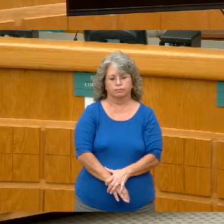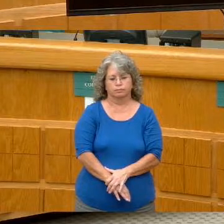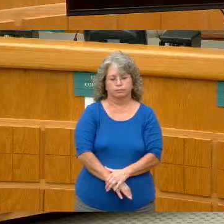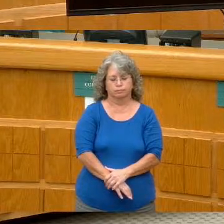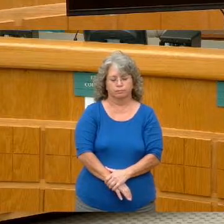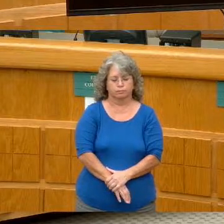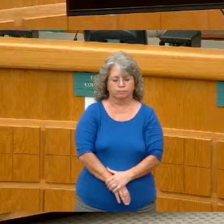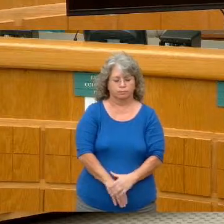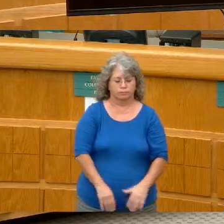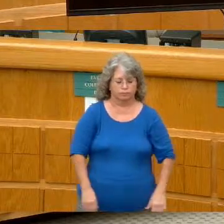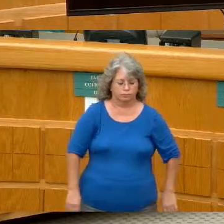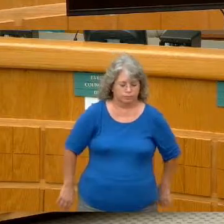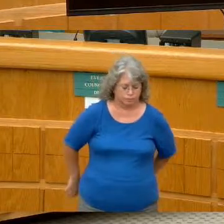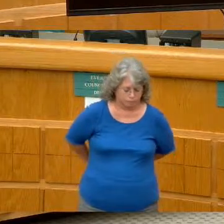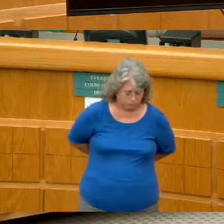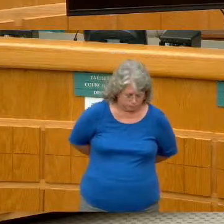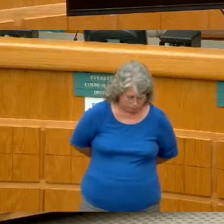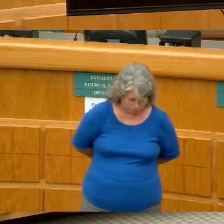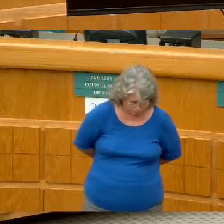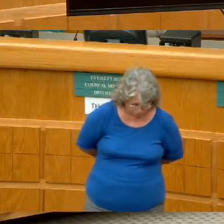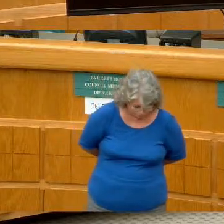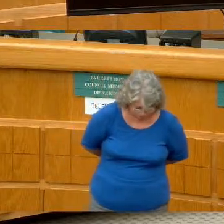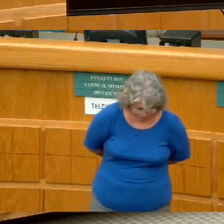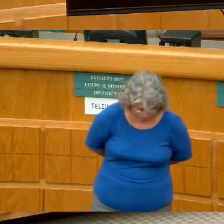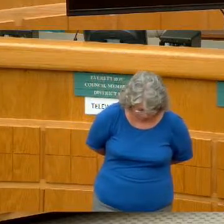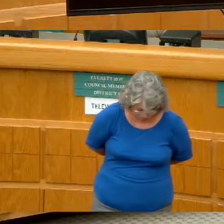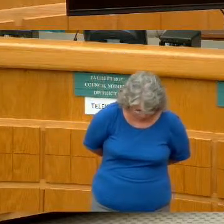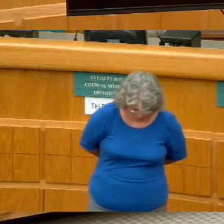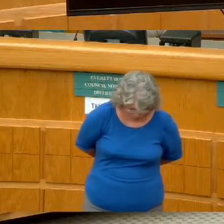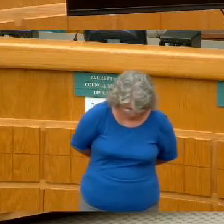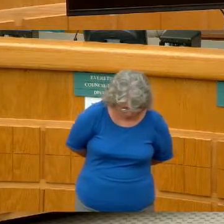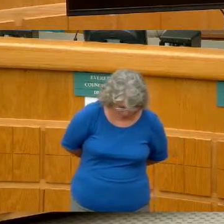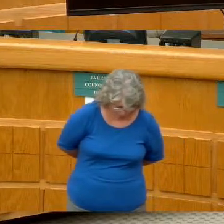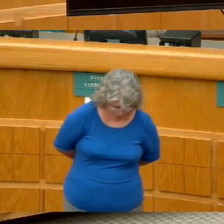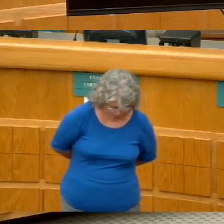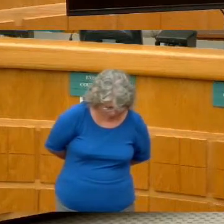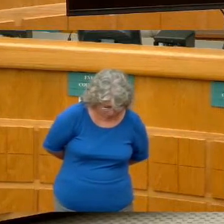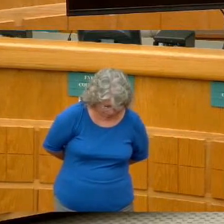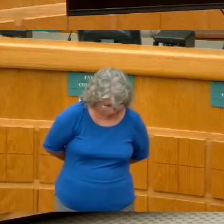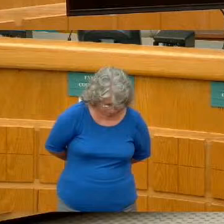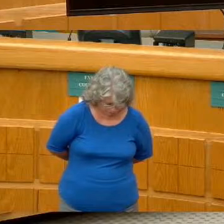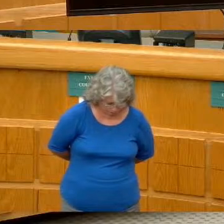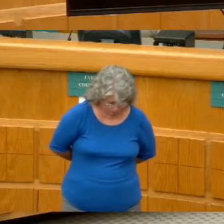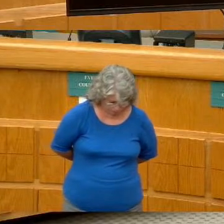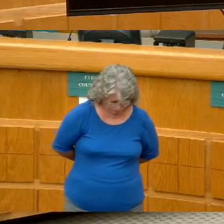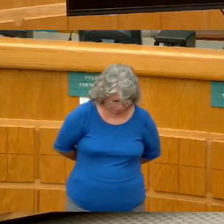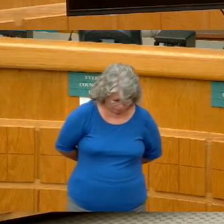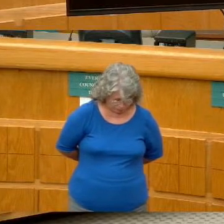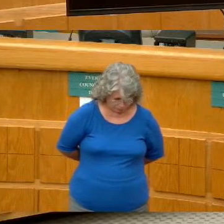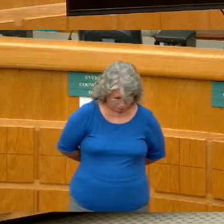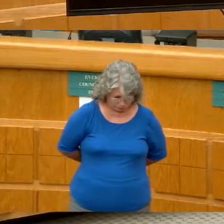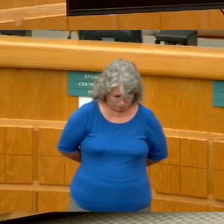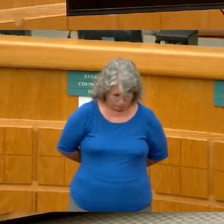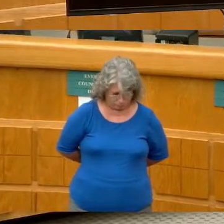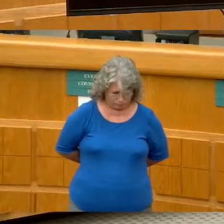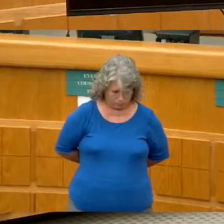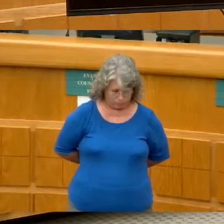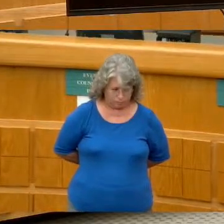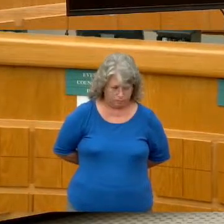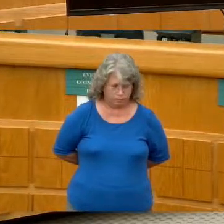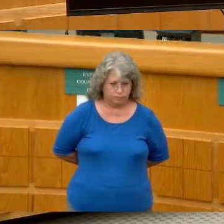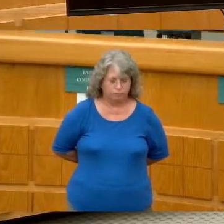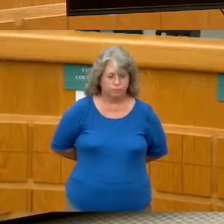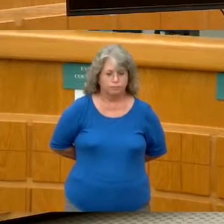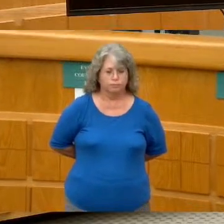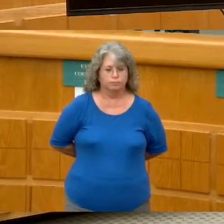hospitales diagnosticados con el coronavirus. 32 pacientes se encuentran en cuidados intensivos. En cuanto a fallecimientos, el área de la